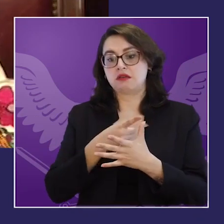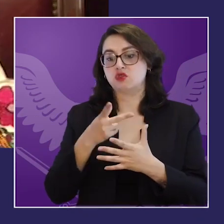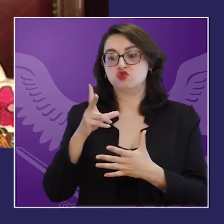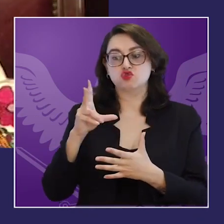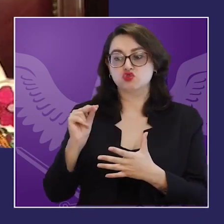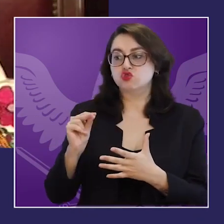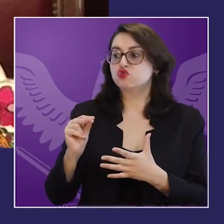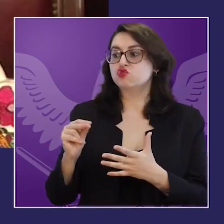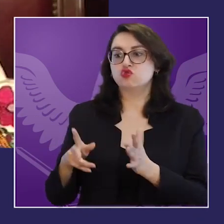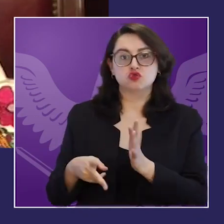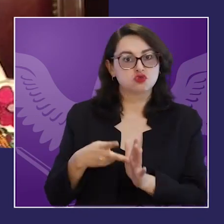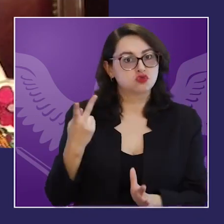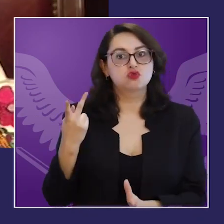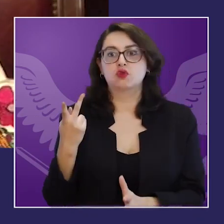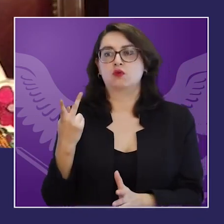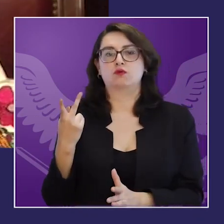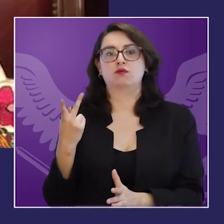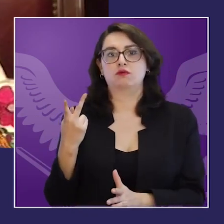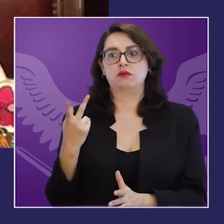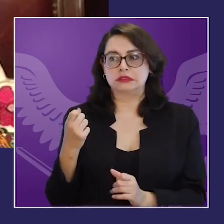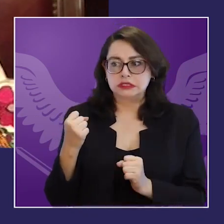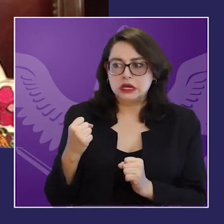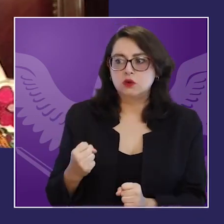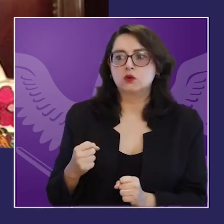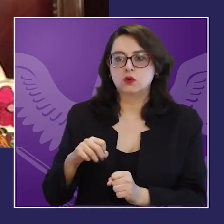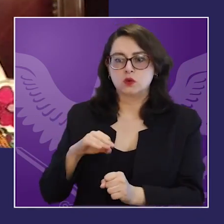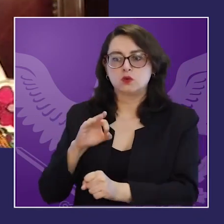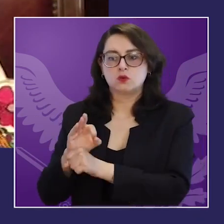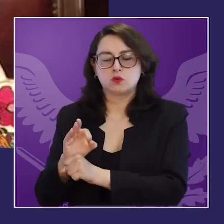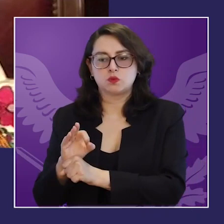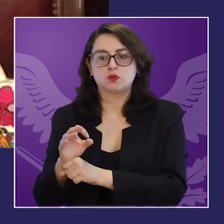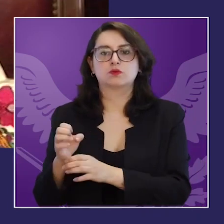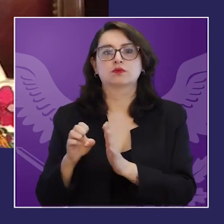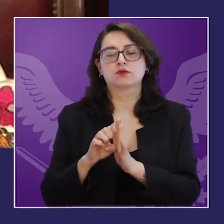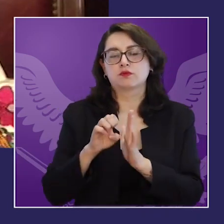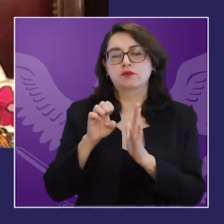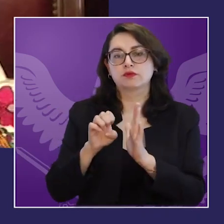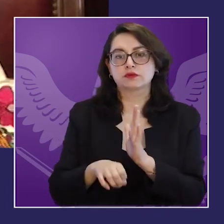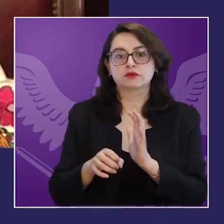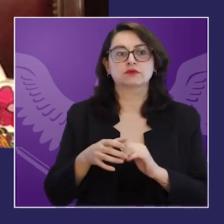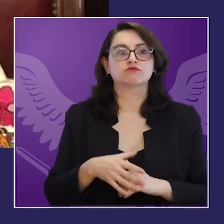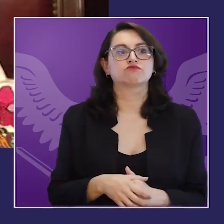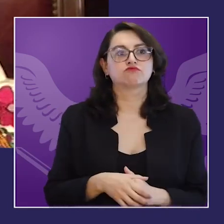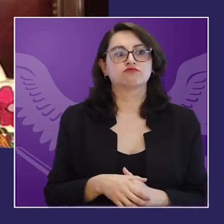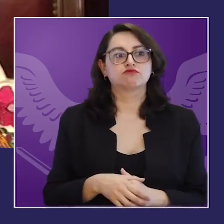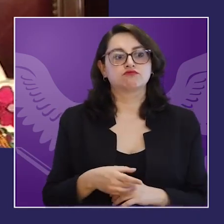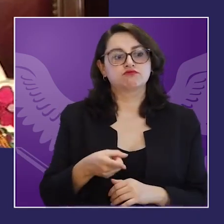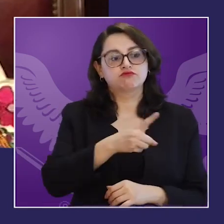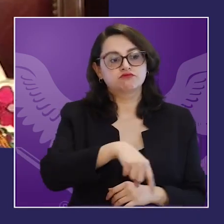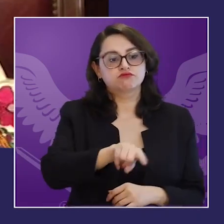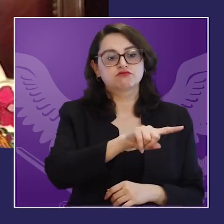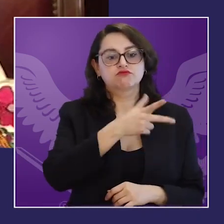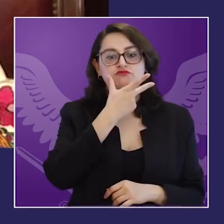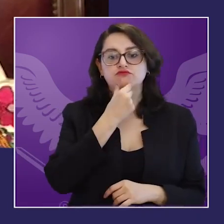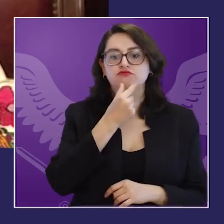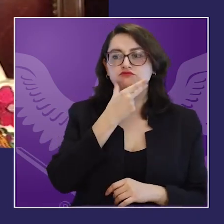algunas experiencias interesantes, por ejemplo, en casos donde femicidas han sido miembros de las fuerzas de seguridad, entonces